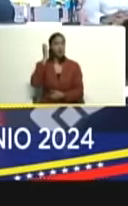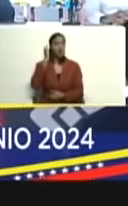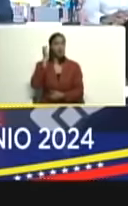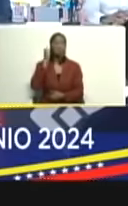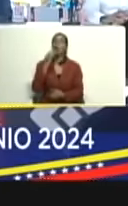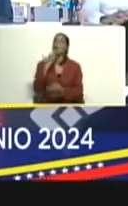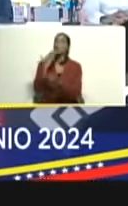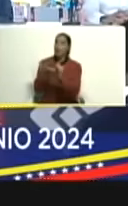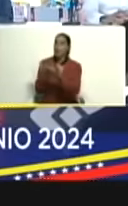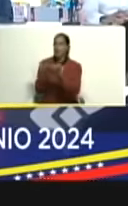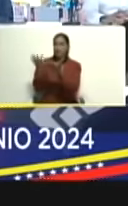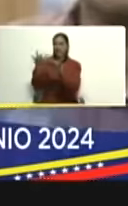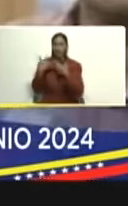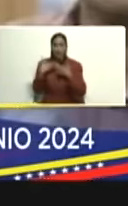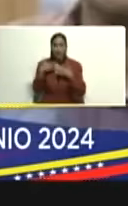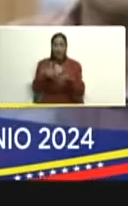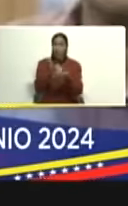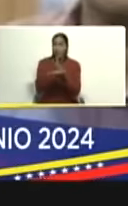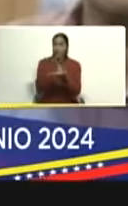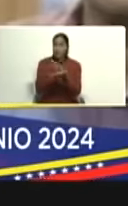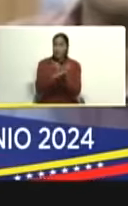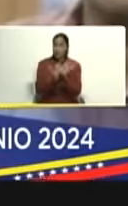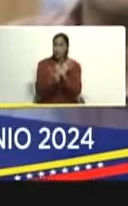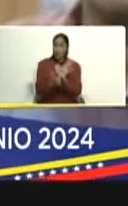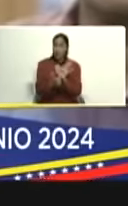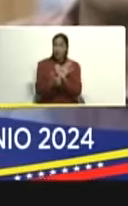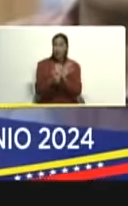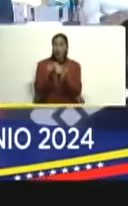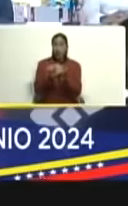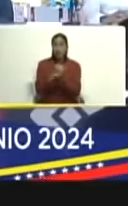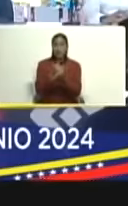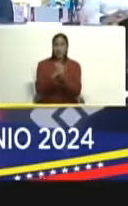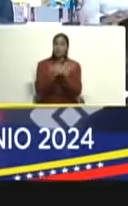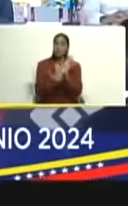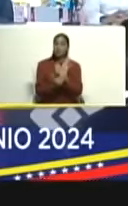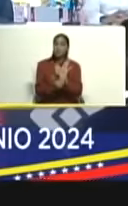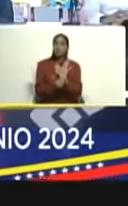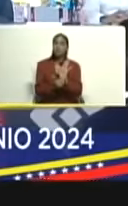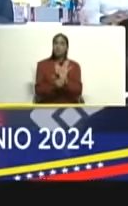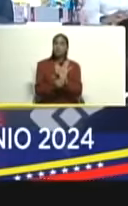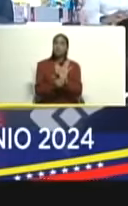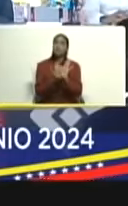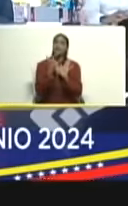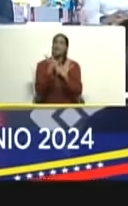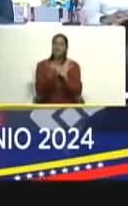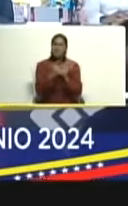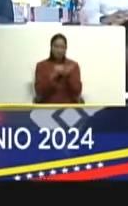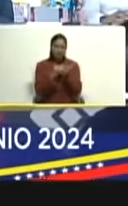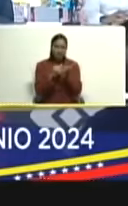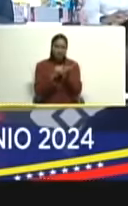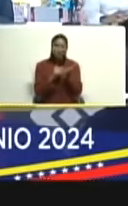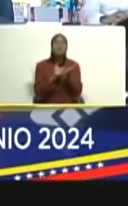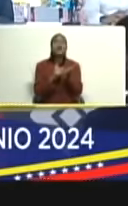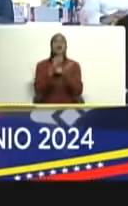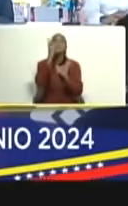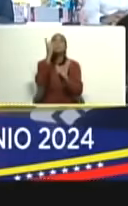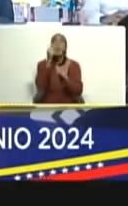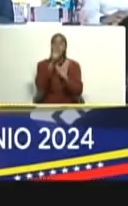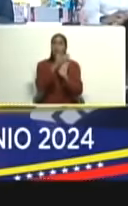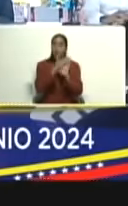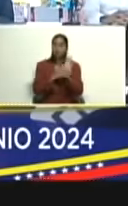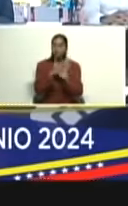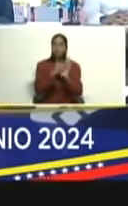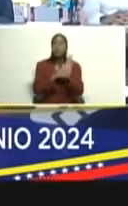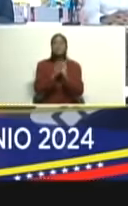Gracias por este regalo de Enzo Traverso. Y entonces dice Enzo Traverso en la página 58, algo